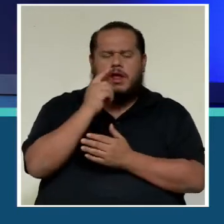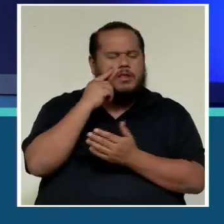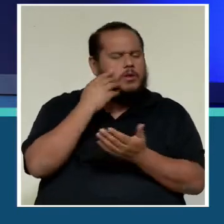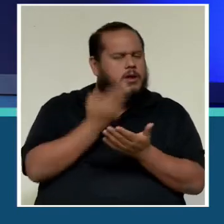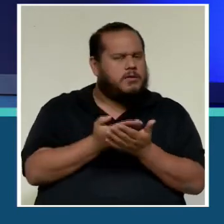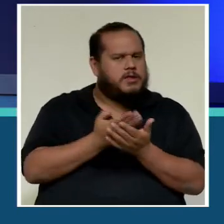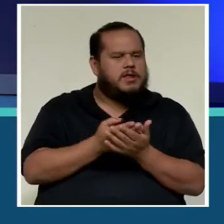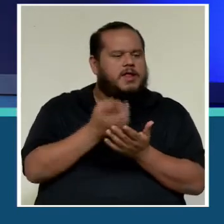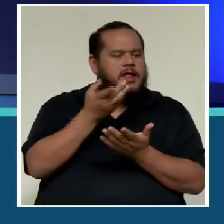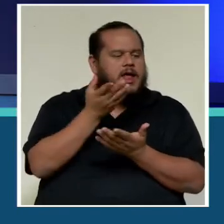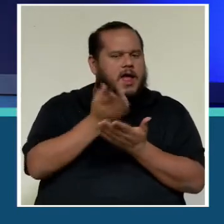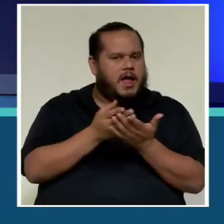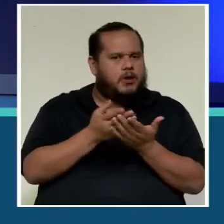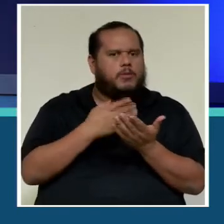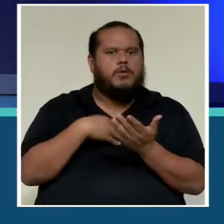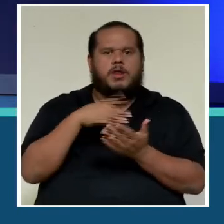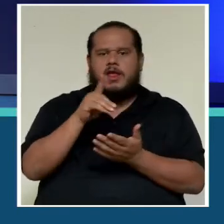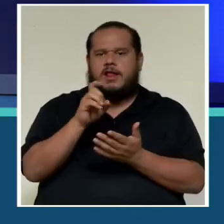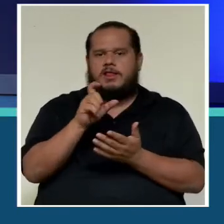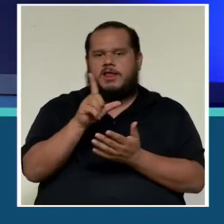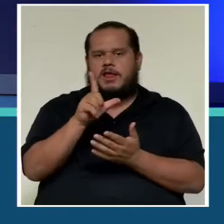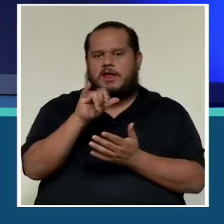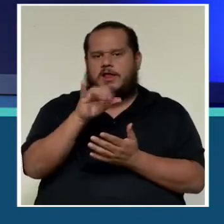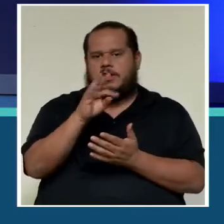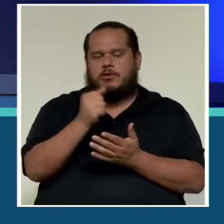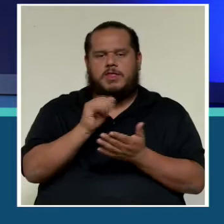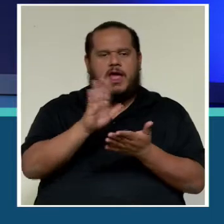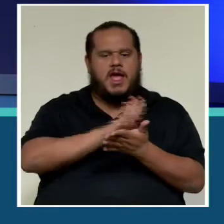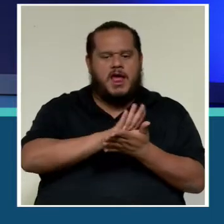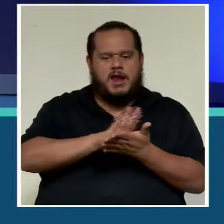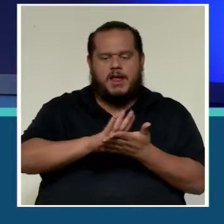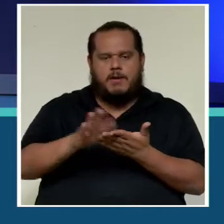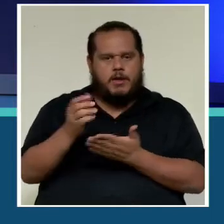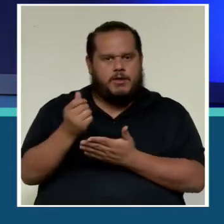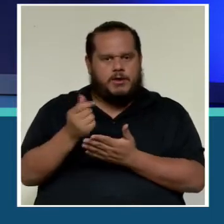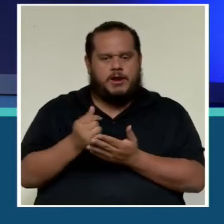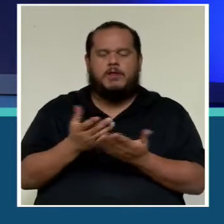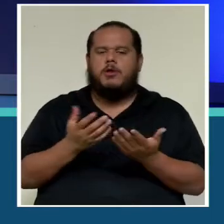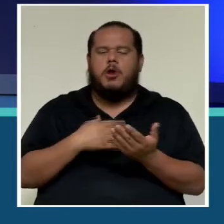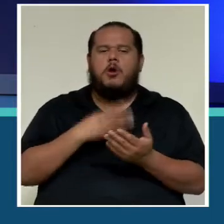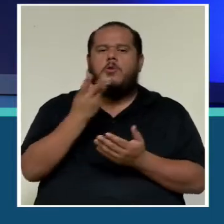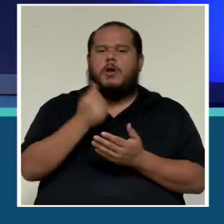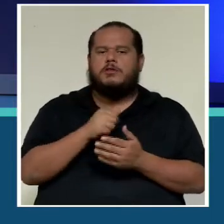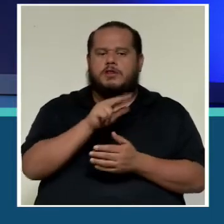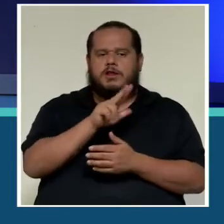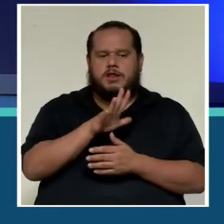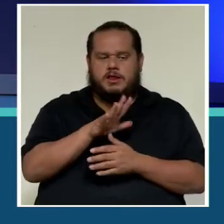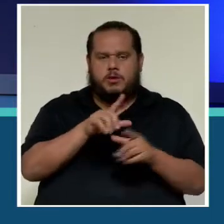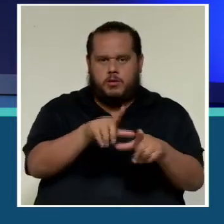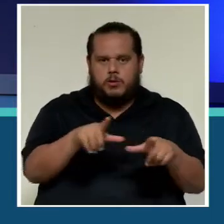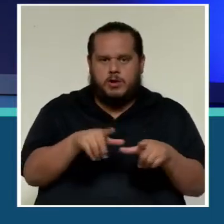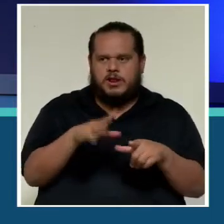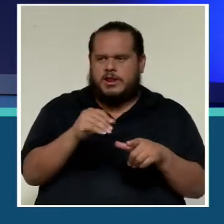una investigación por el presunto delito de lavado de dinero. En total, los agentes allanaron 35 lugares y detuvieron a